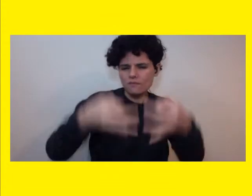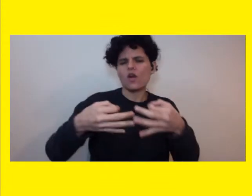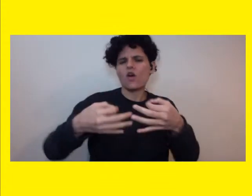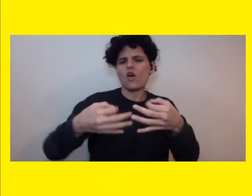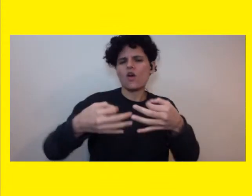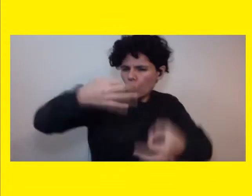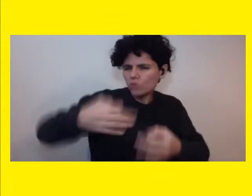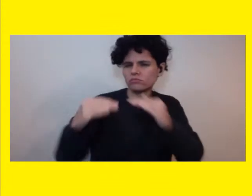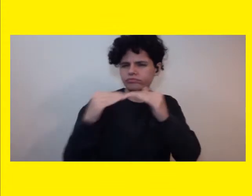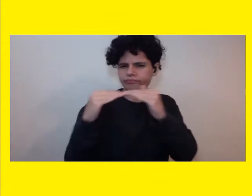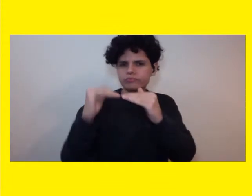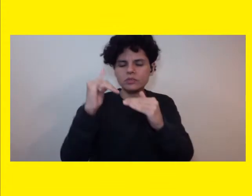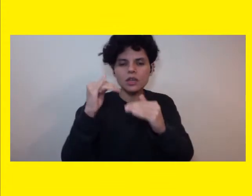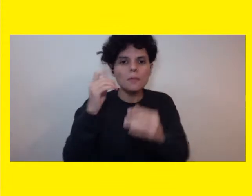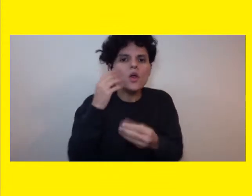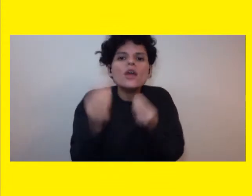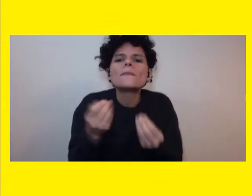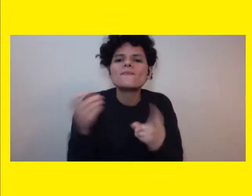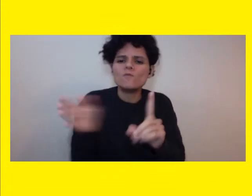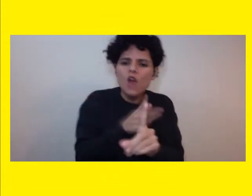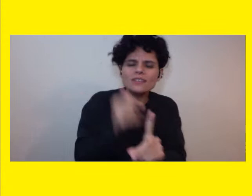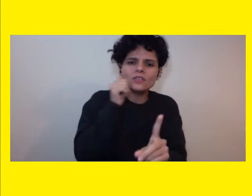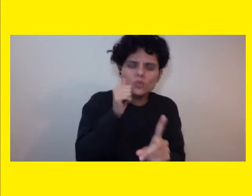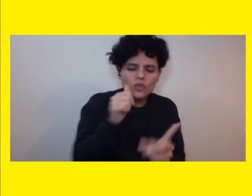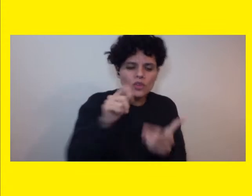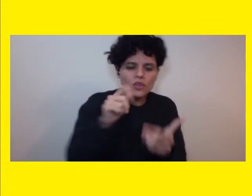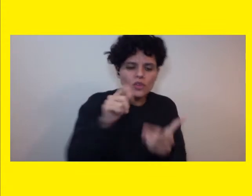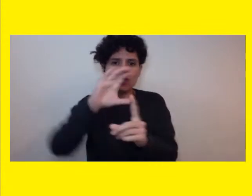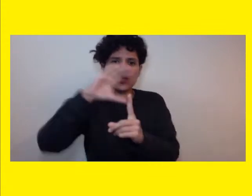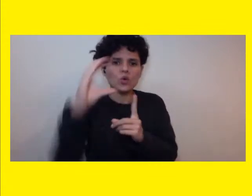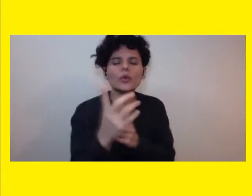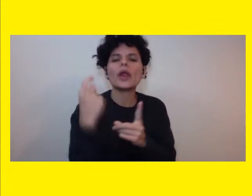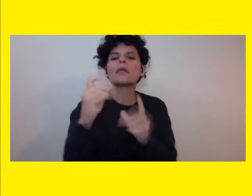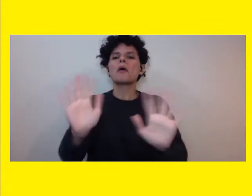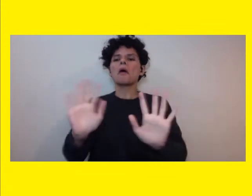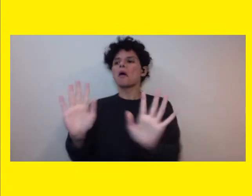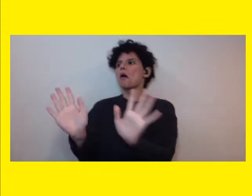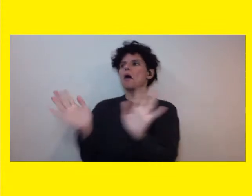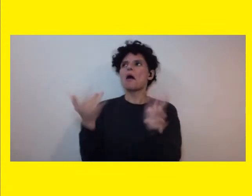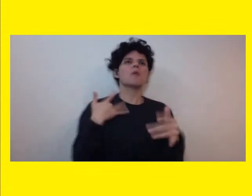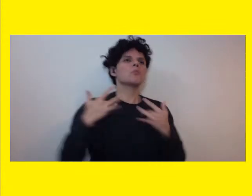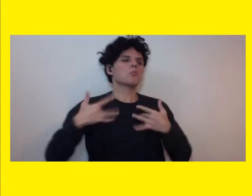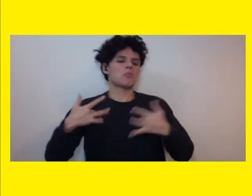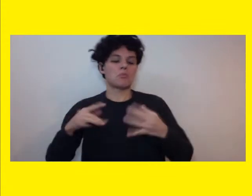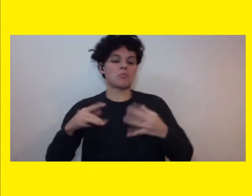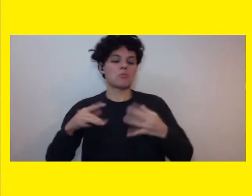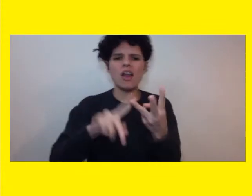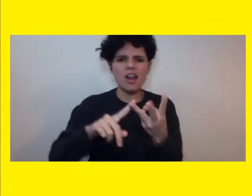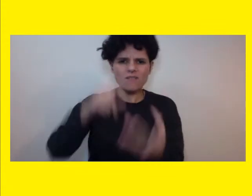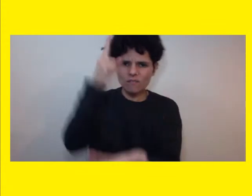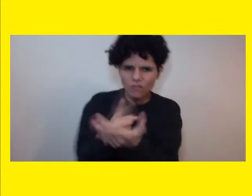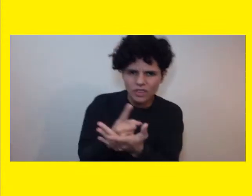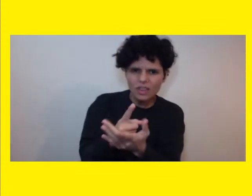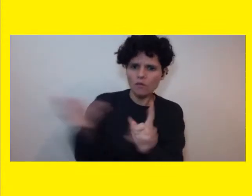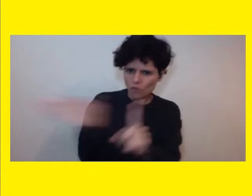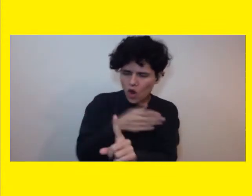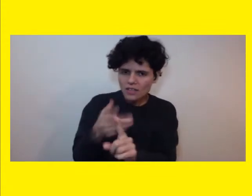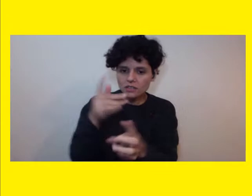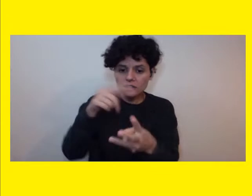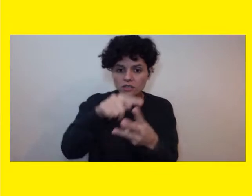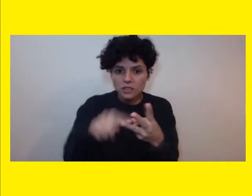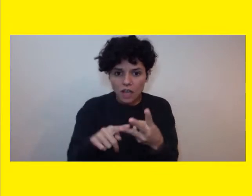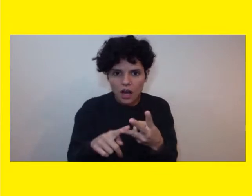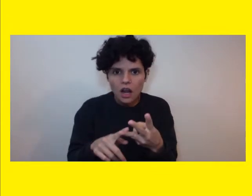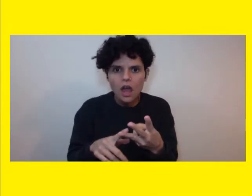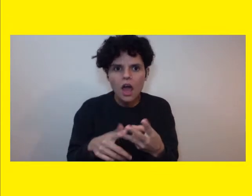violencia cotidiana, que la tortura en dictadura y que la cultura de la impunidad que está vigente todavía en nuestro país, la vivimos distintos hombres